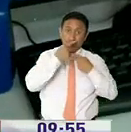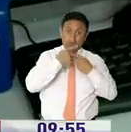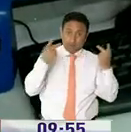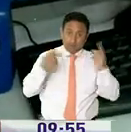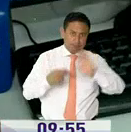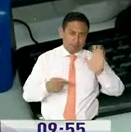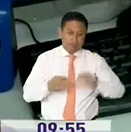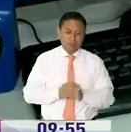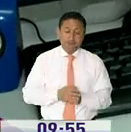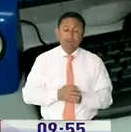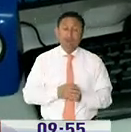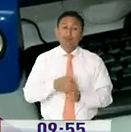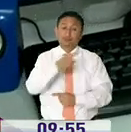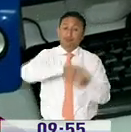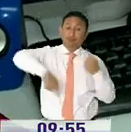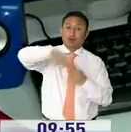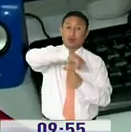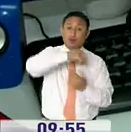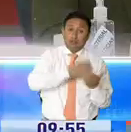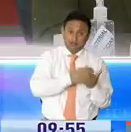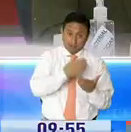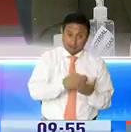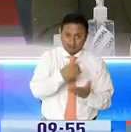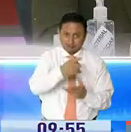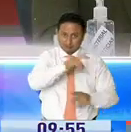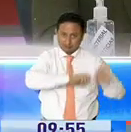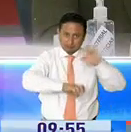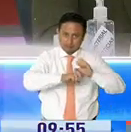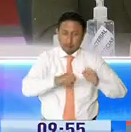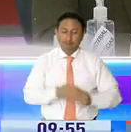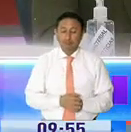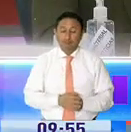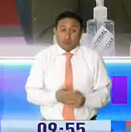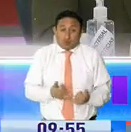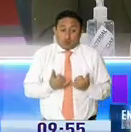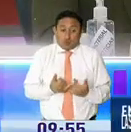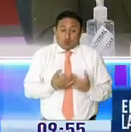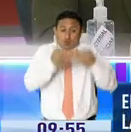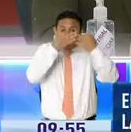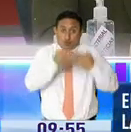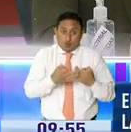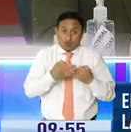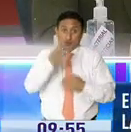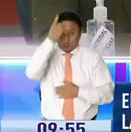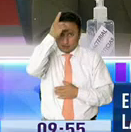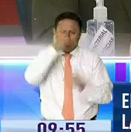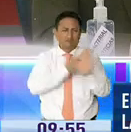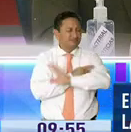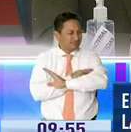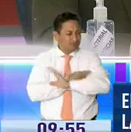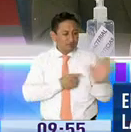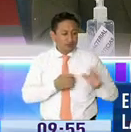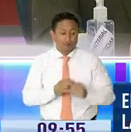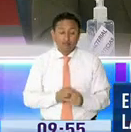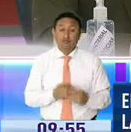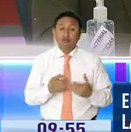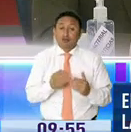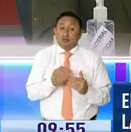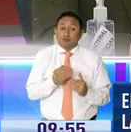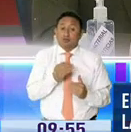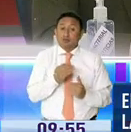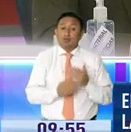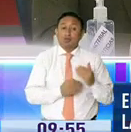su evaluación será en el retorno a clases. En este momento no se trata de cumplir con las tareas, se trata precisamente de avanzar